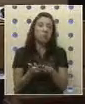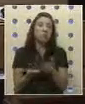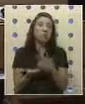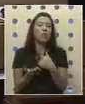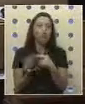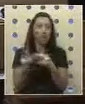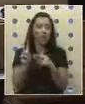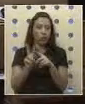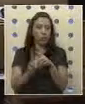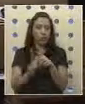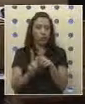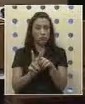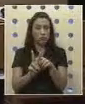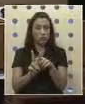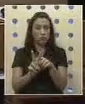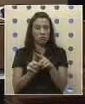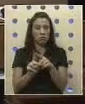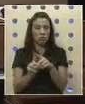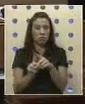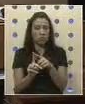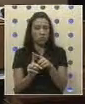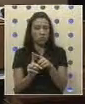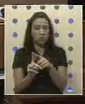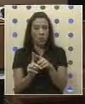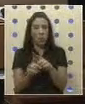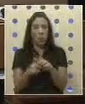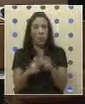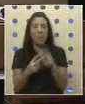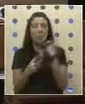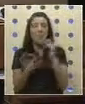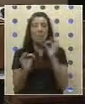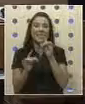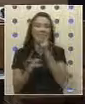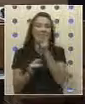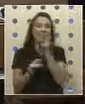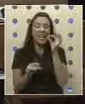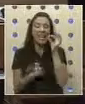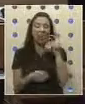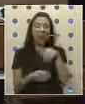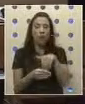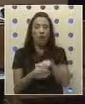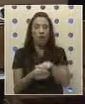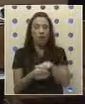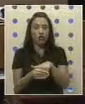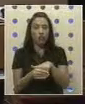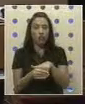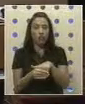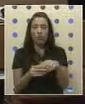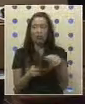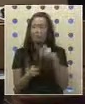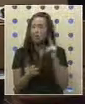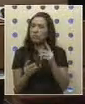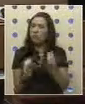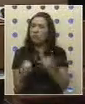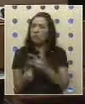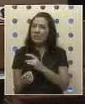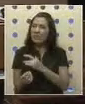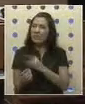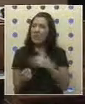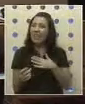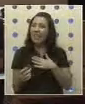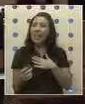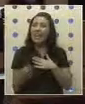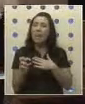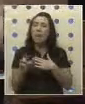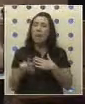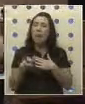dos. Por una parte, a lo que se ha denominado los mecanismos para perfeccionar el secreto del voto. Presidente, no es razonable que un chileno que decidiera una